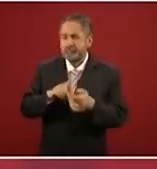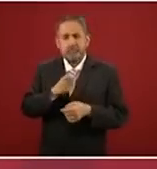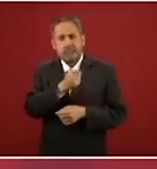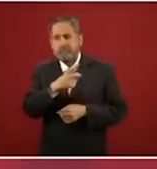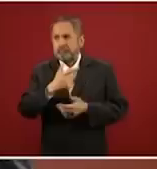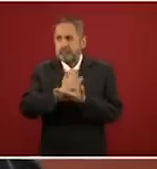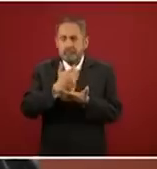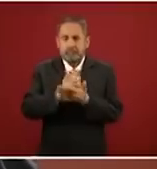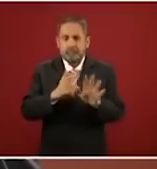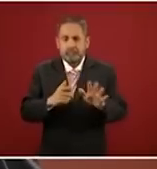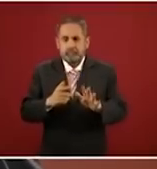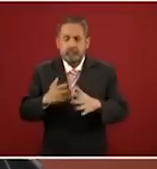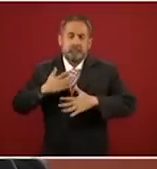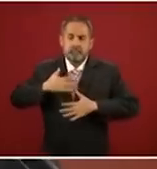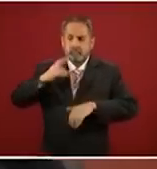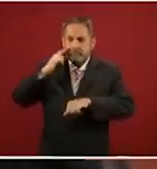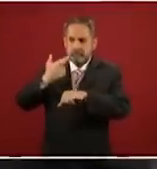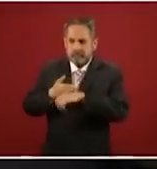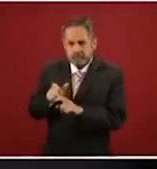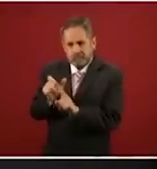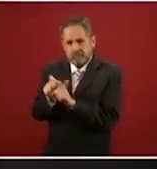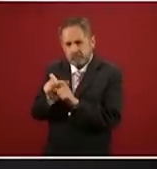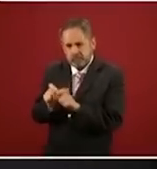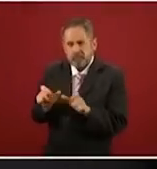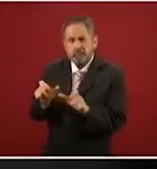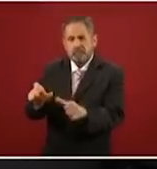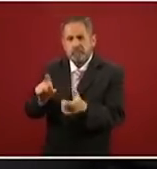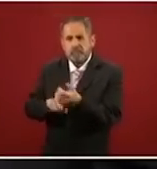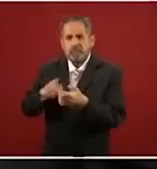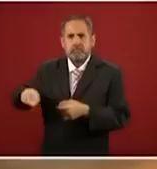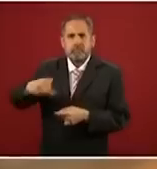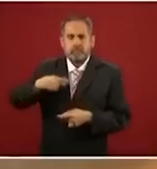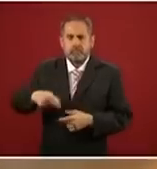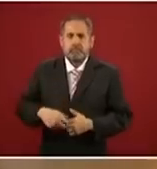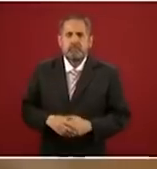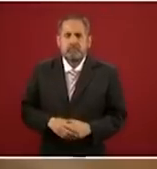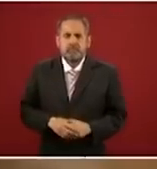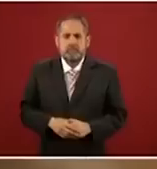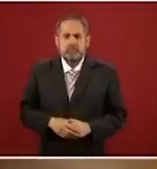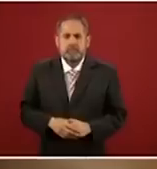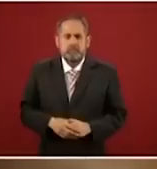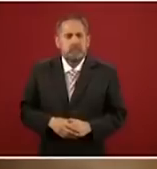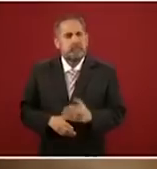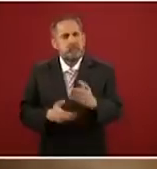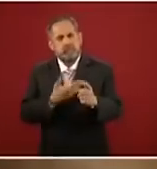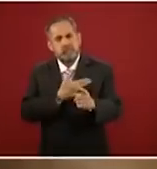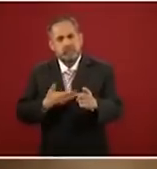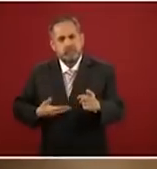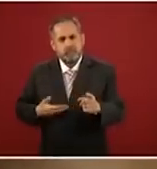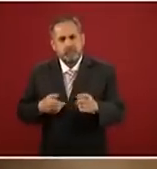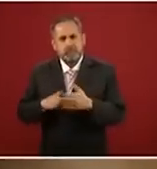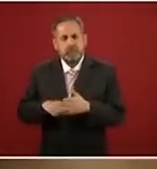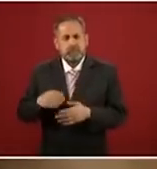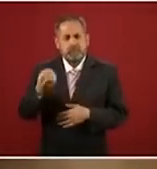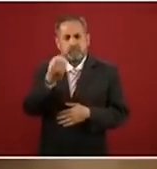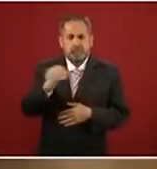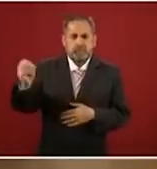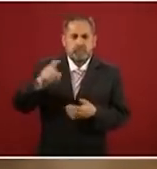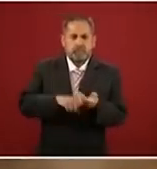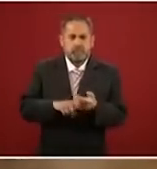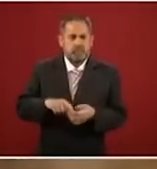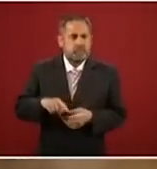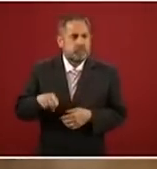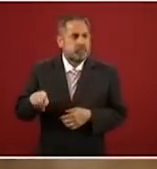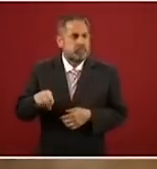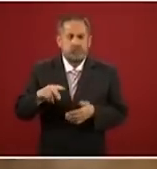de muerte pues nosotros mismos la responsabilidad de proteger a esas personas se siente con base en la orden que dio el ingeniero octavio